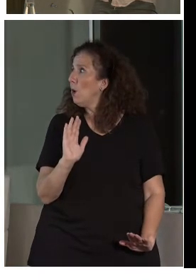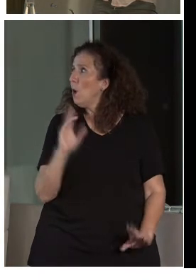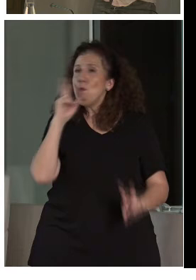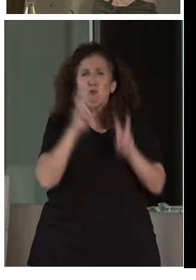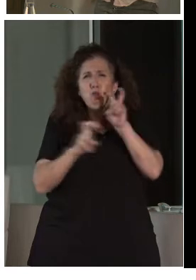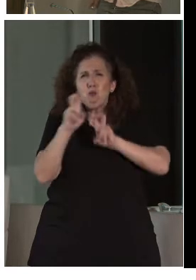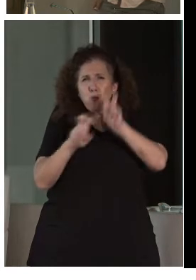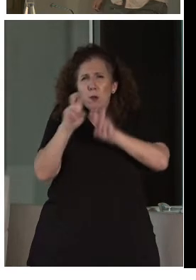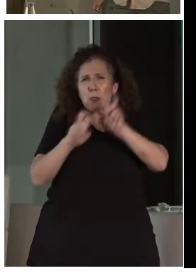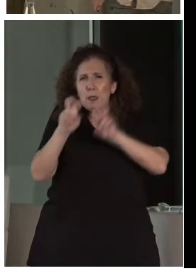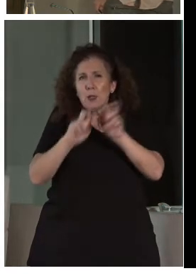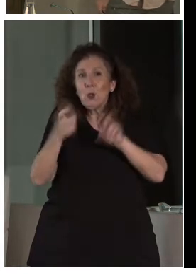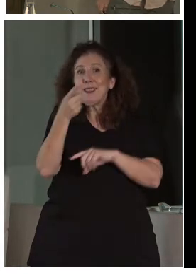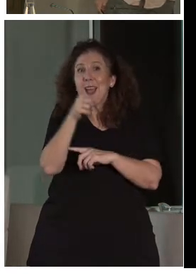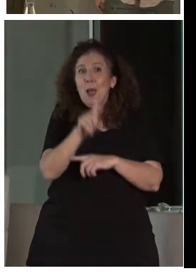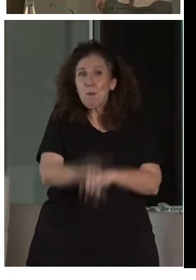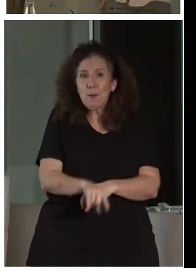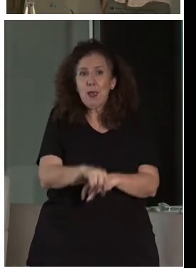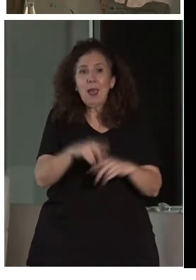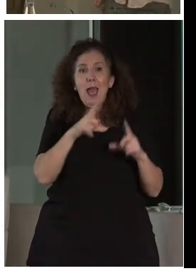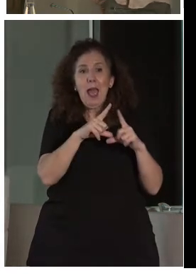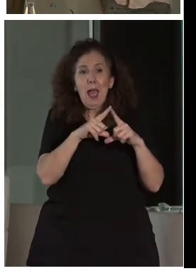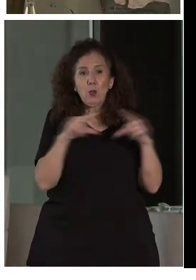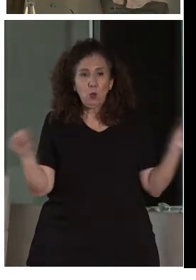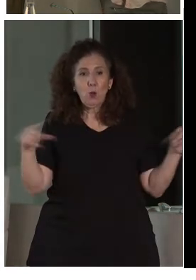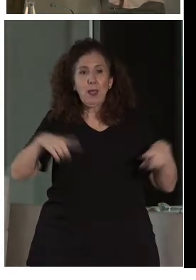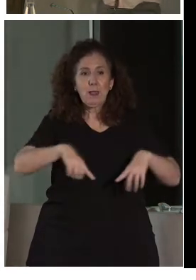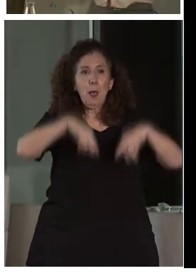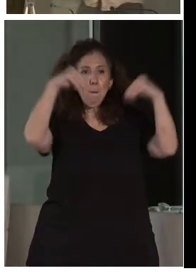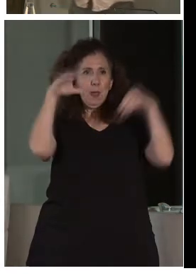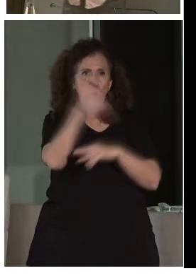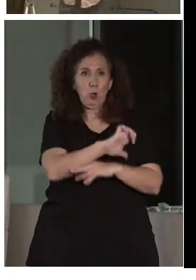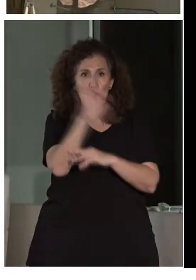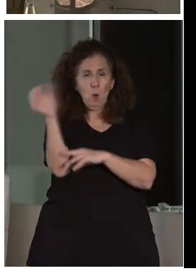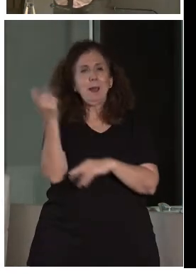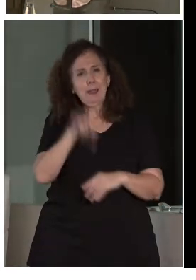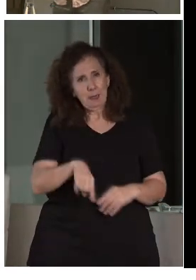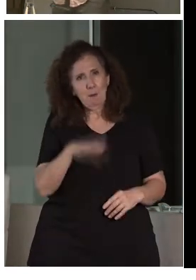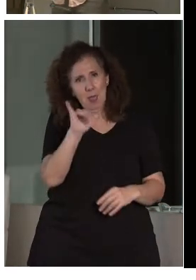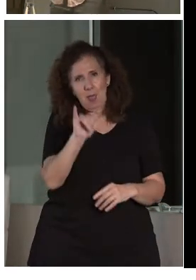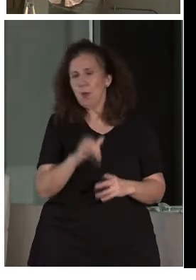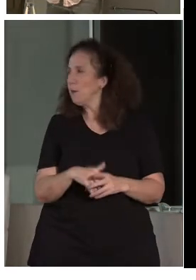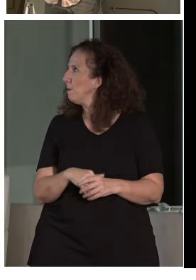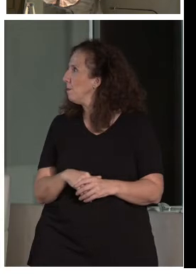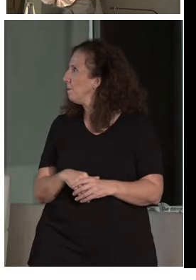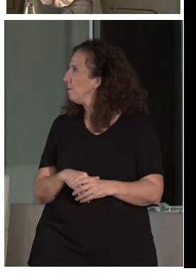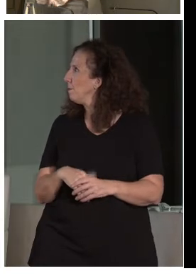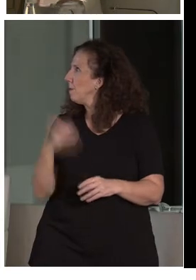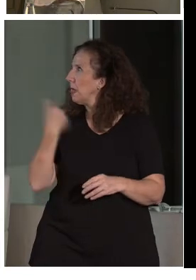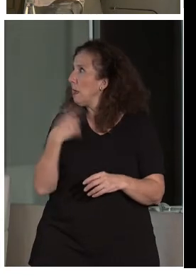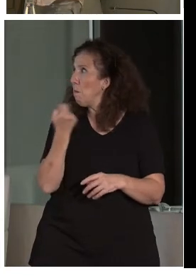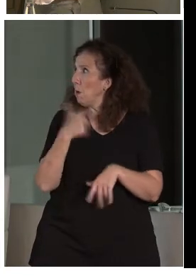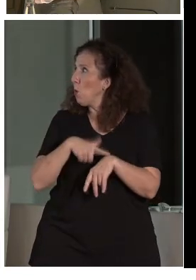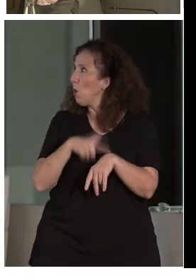buscando y trasteando vi que los picos de Europa también contarán con sillas todoterreno. ¿Okay? Bueno, me metí, ya queda